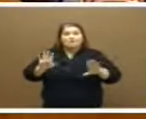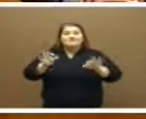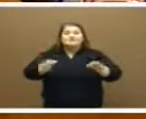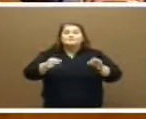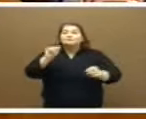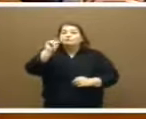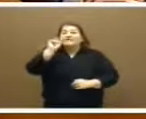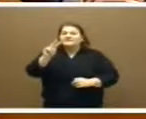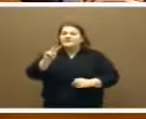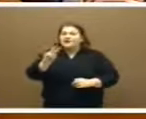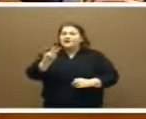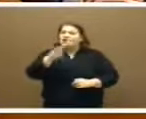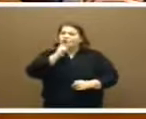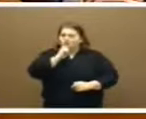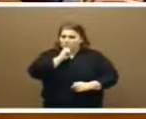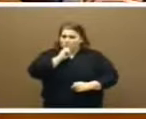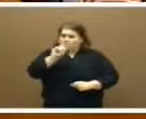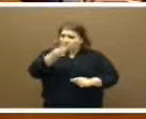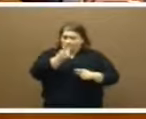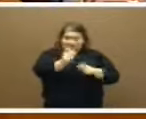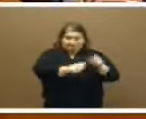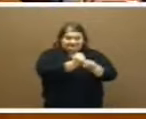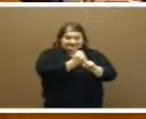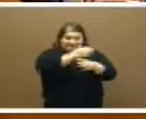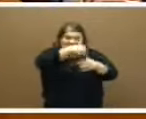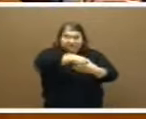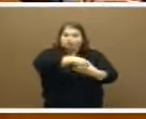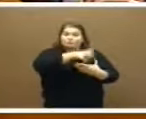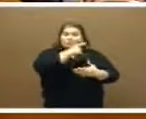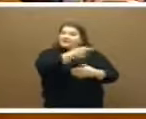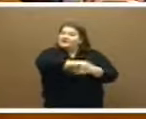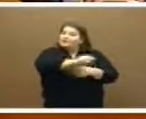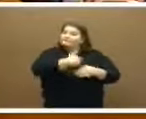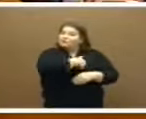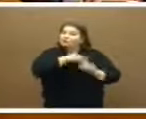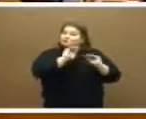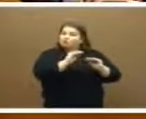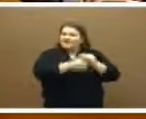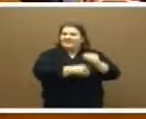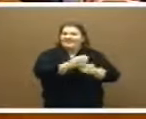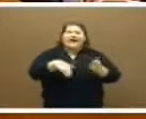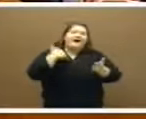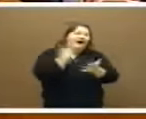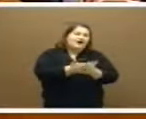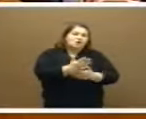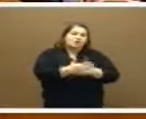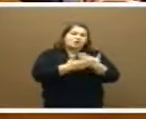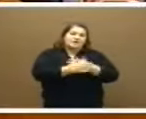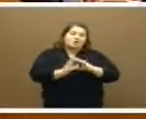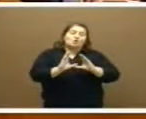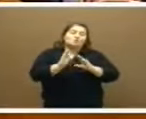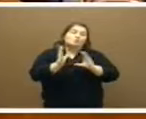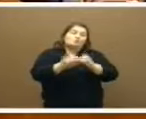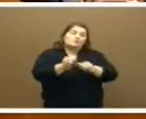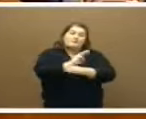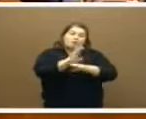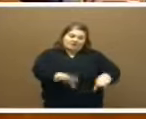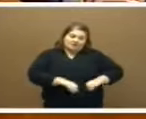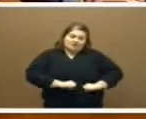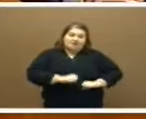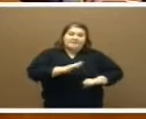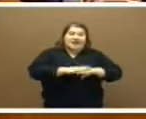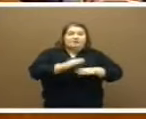perspectiva de la mirada, por un lado, a los trabajadores que han tenido que hacer y desempeñar sus funciones hasta que ha entrado el Gobierno del Partido Popular a resolver